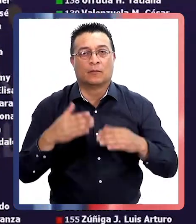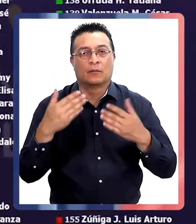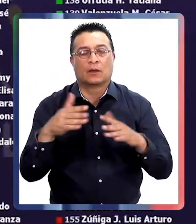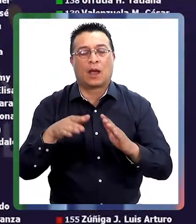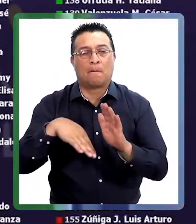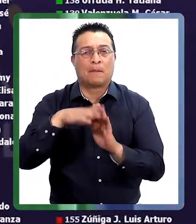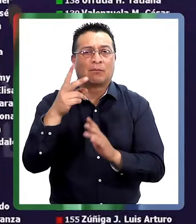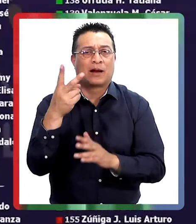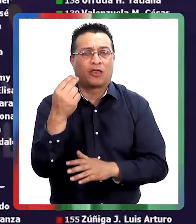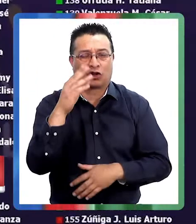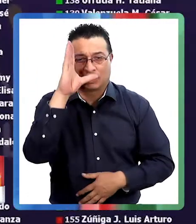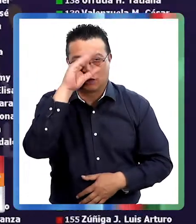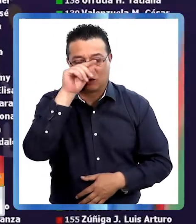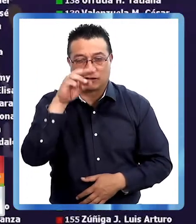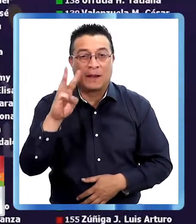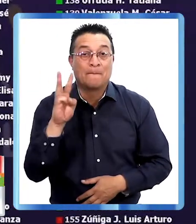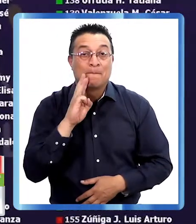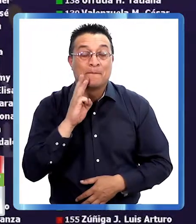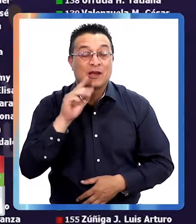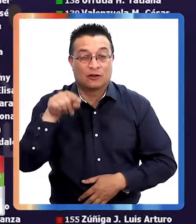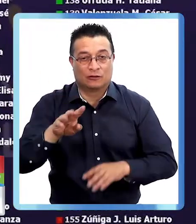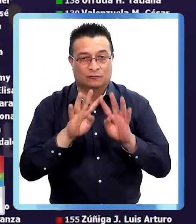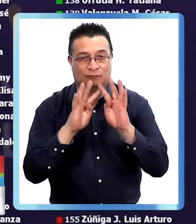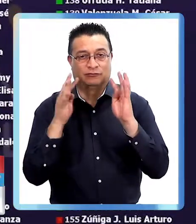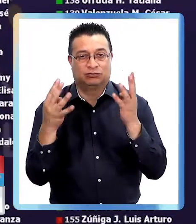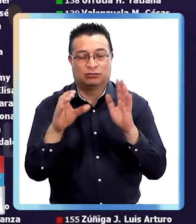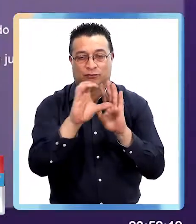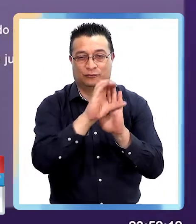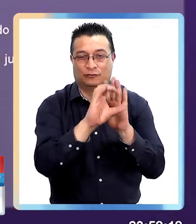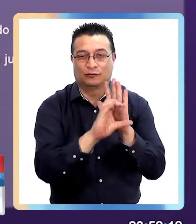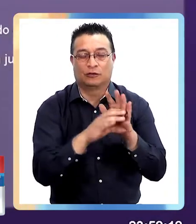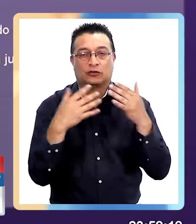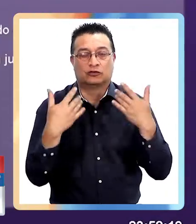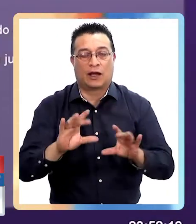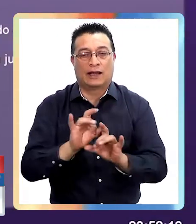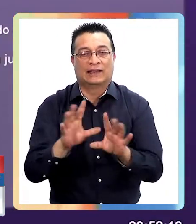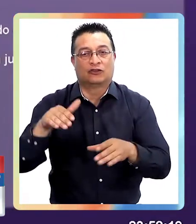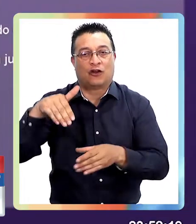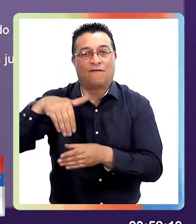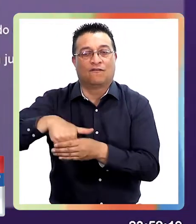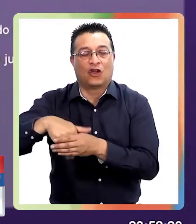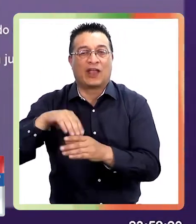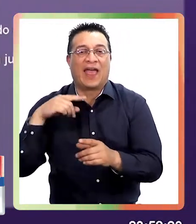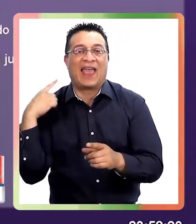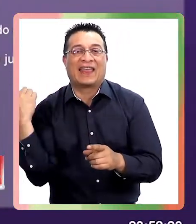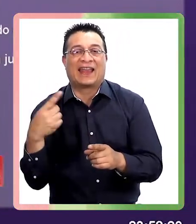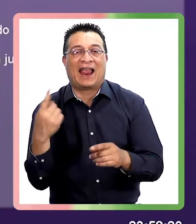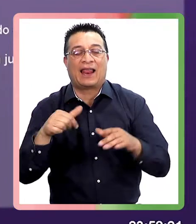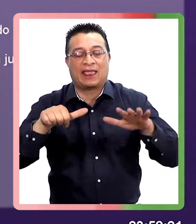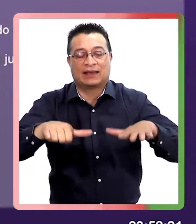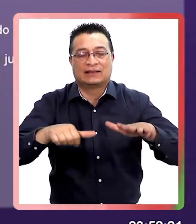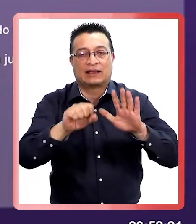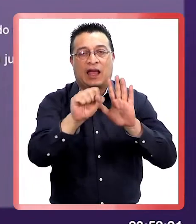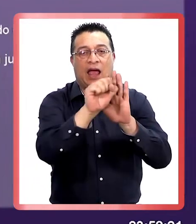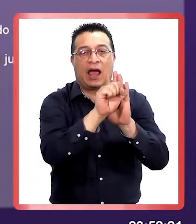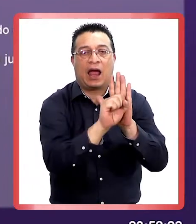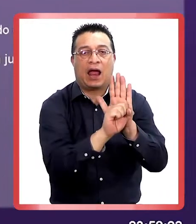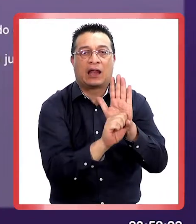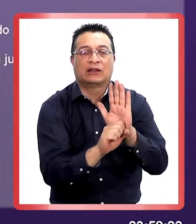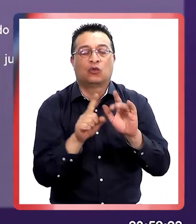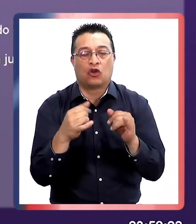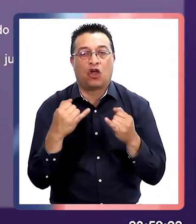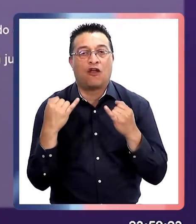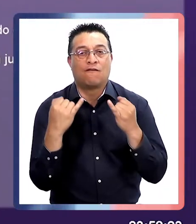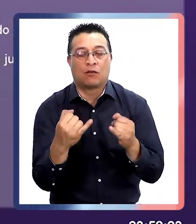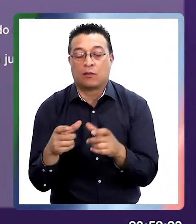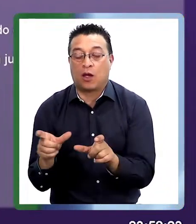Pasada la medianoche de este miércoles, el Pleno de la Convención Constitucional terminó de votar en general los 16 artículos del informe